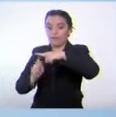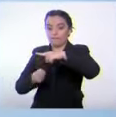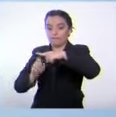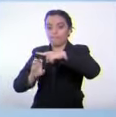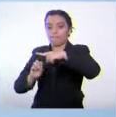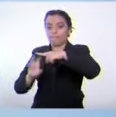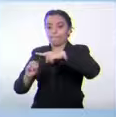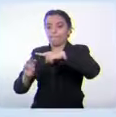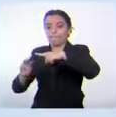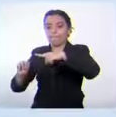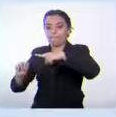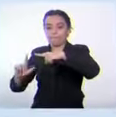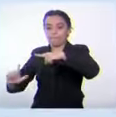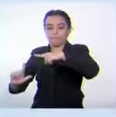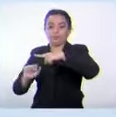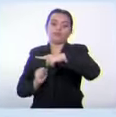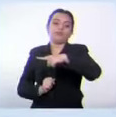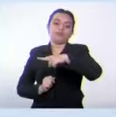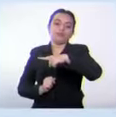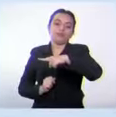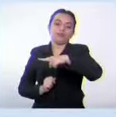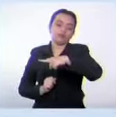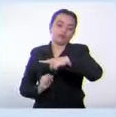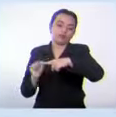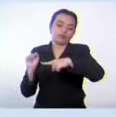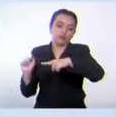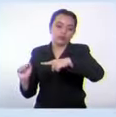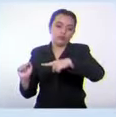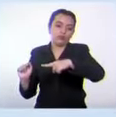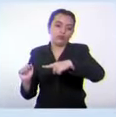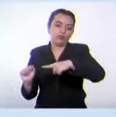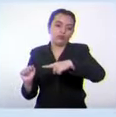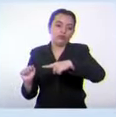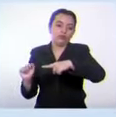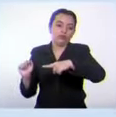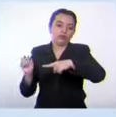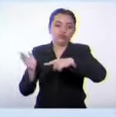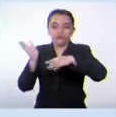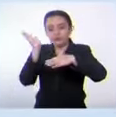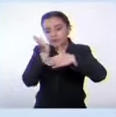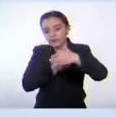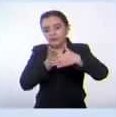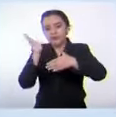mililitros. Por lo tanto, esto es igual a